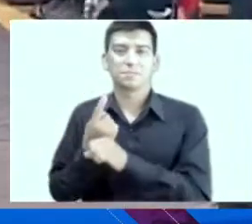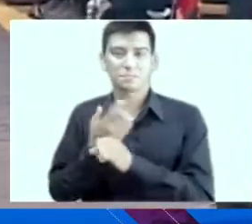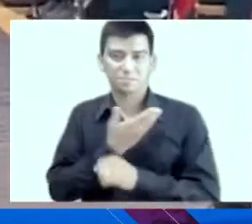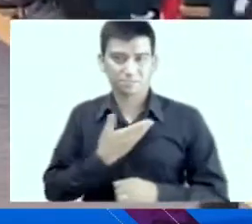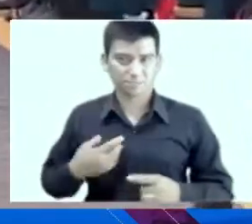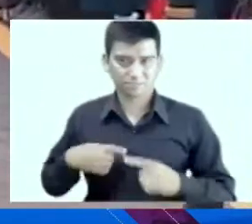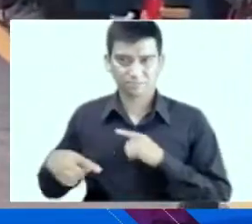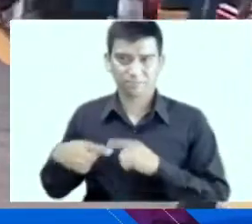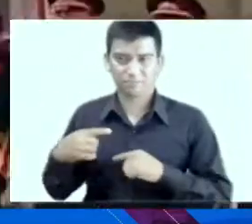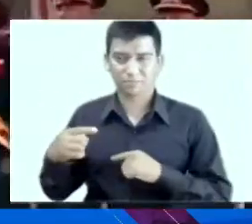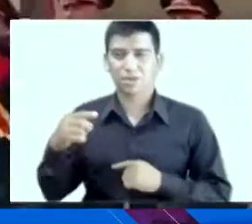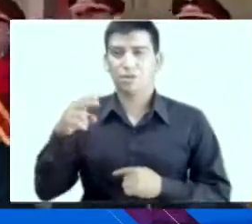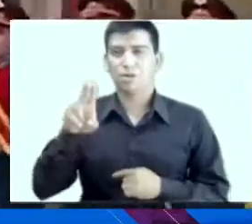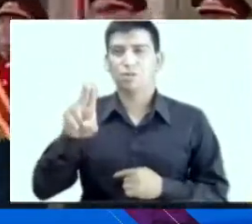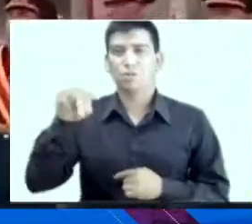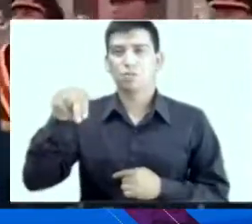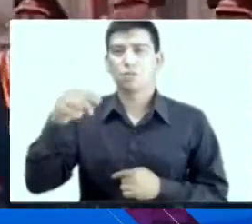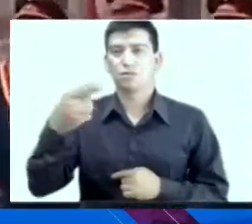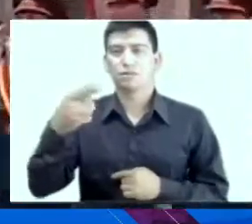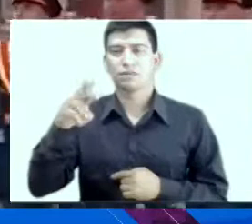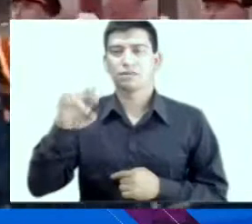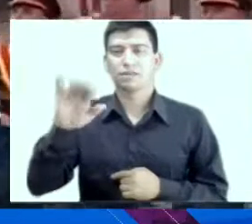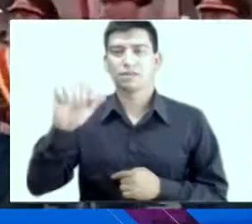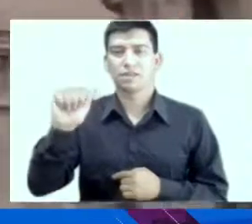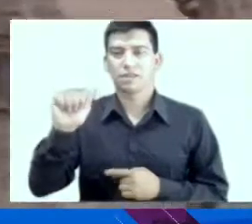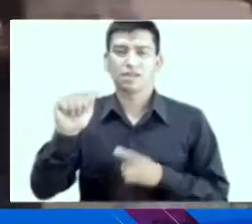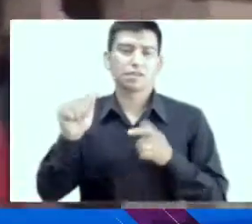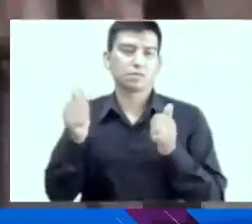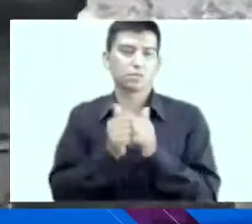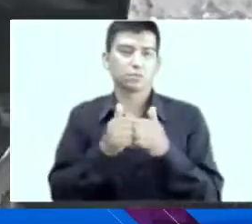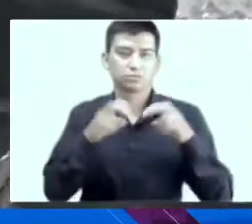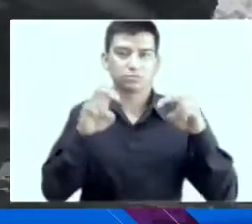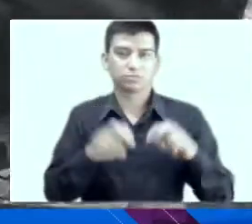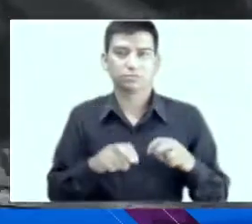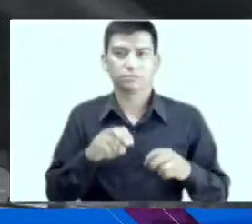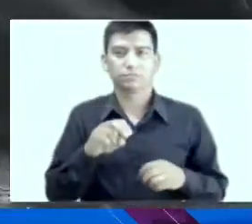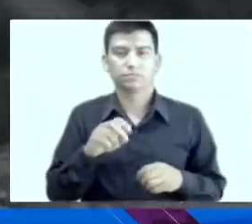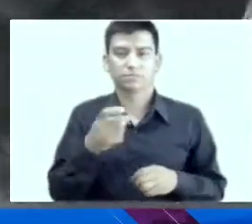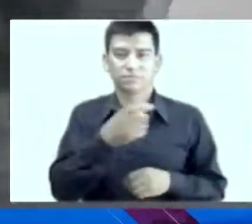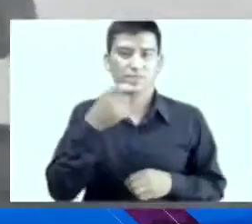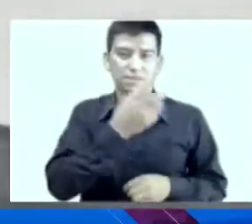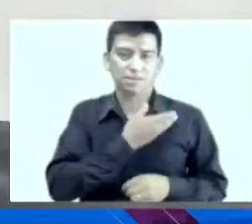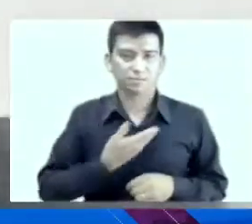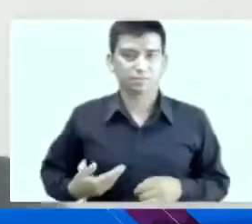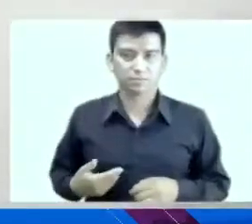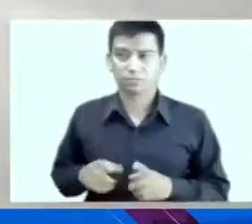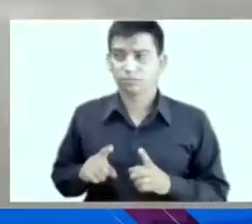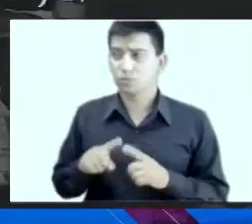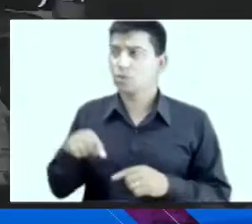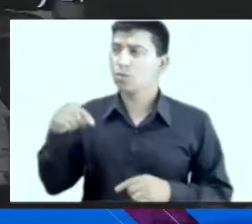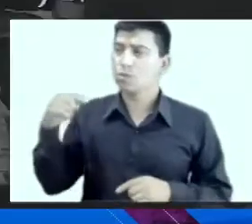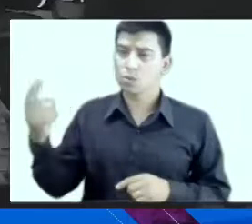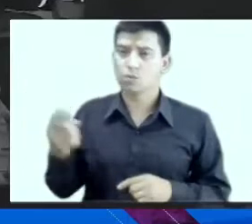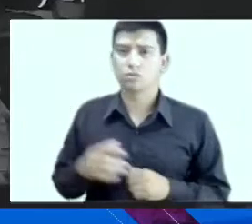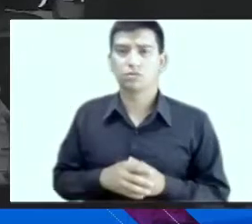con Vladimir Putin. Y también, por supuesto, del otro extremo del péndulo se movilizó nada más y nada menos que el propio primer